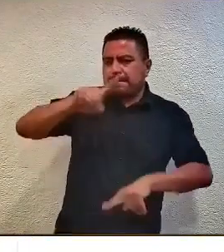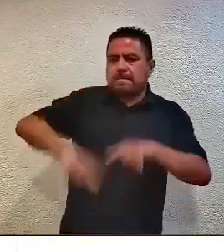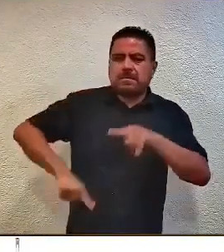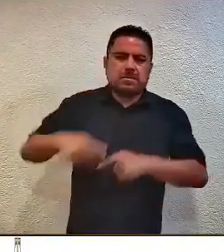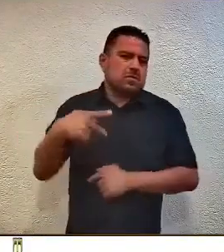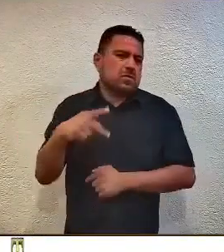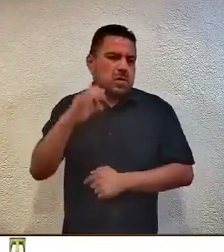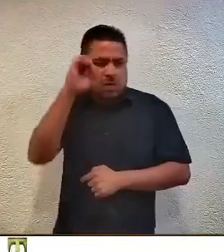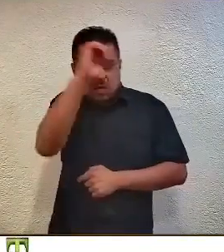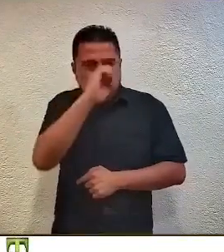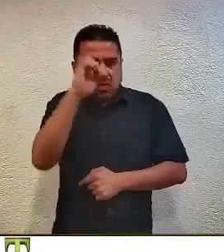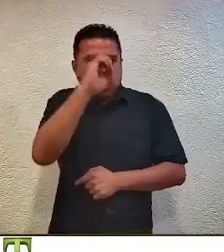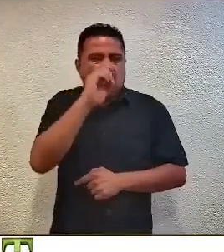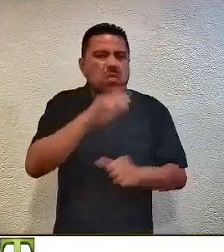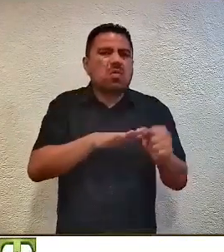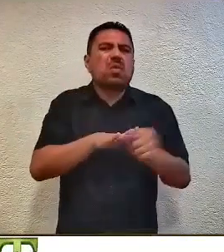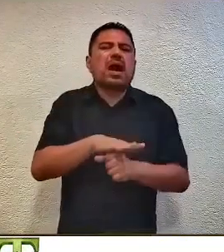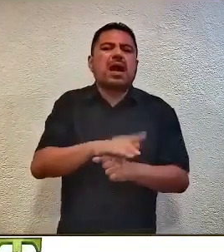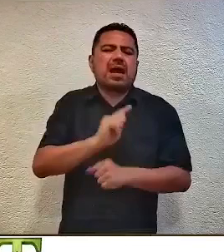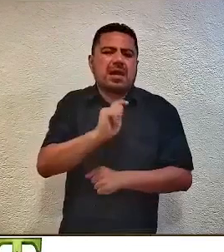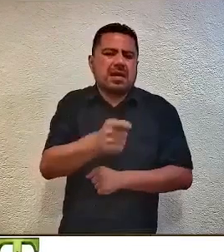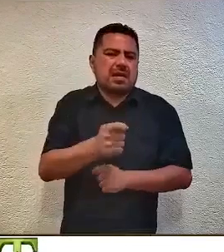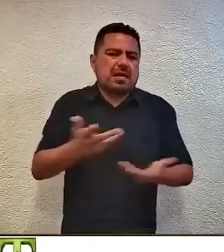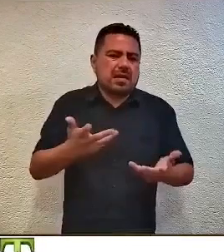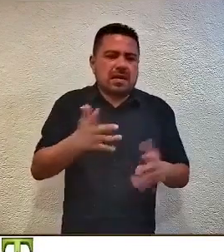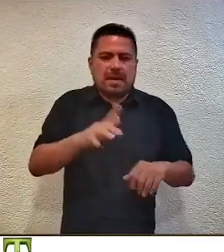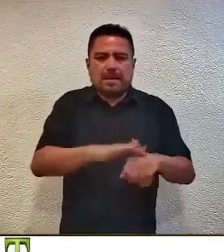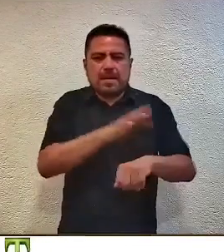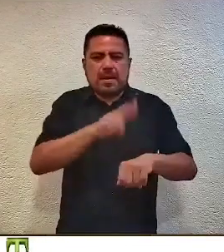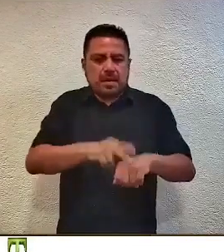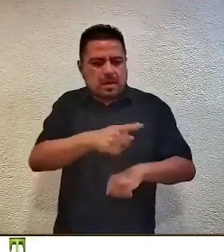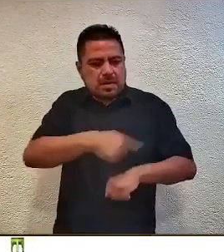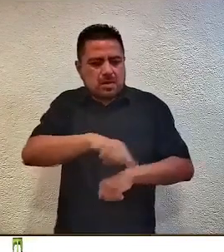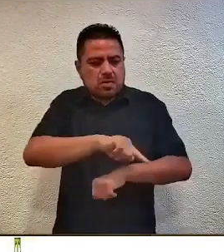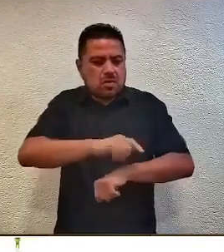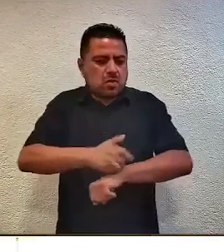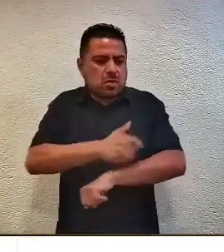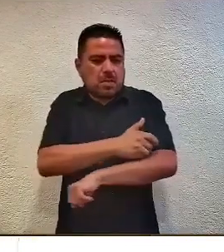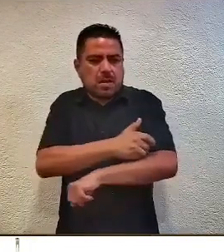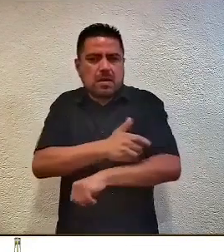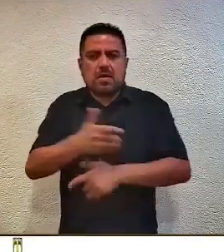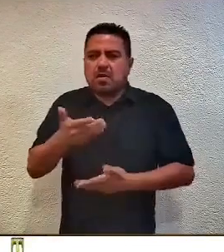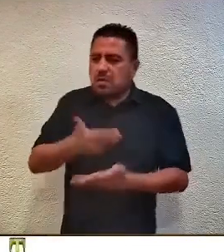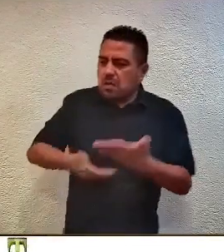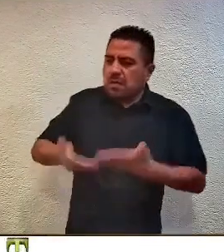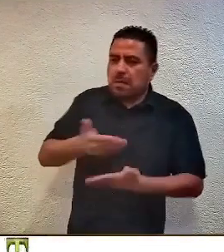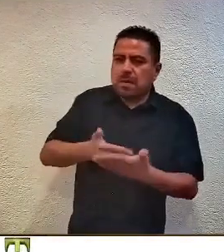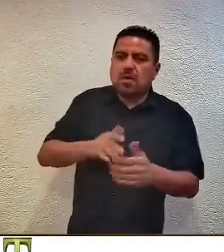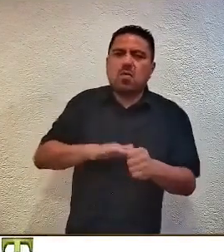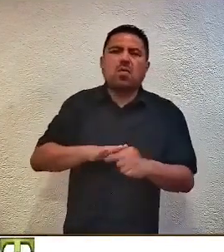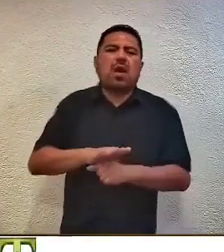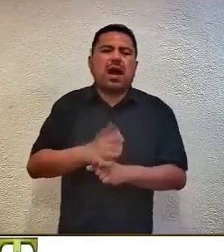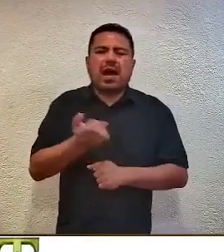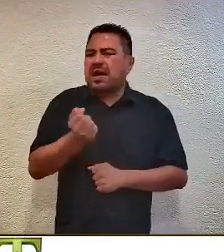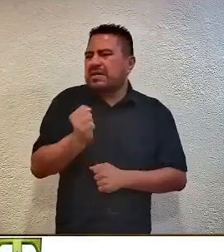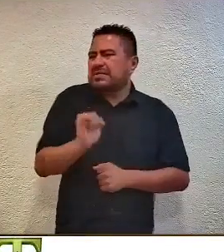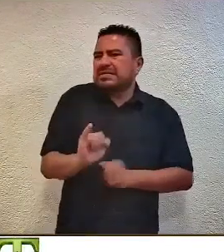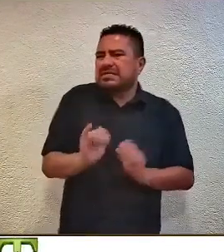criterio que al parecer la mayoría de mis compañeros comparten. ¿Cuál es en sí